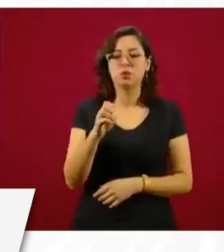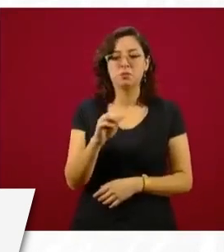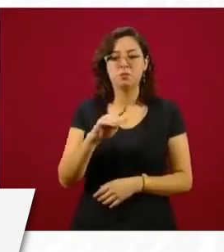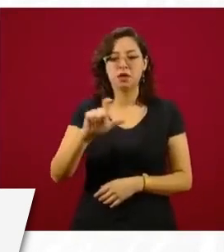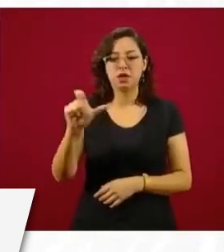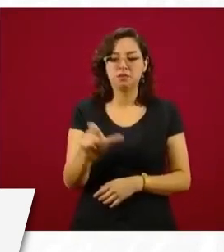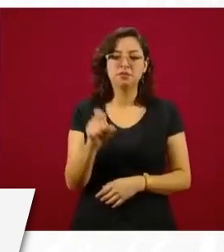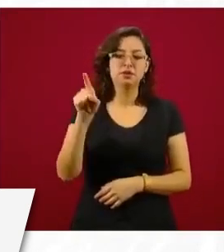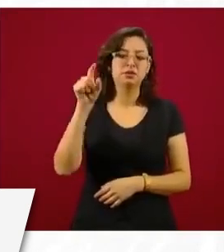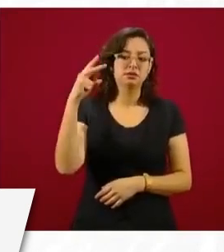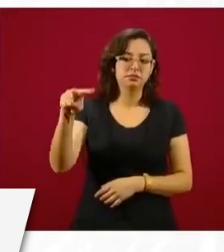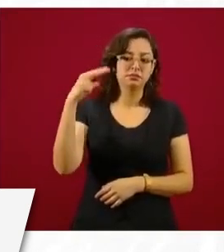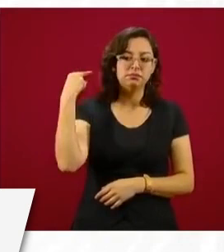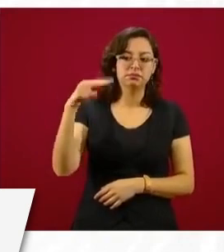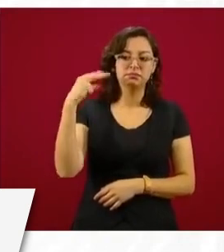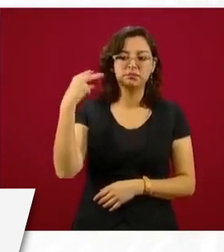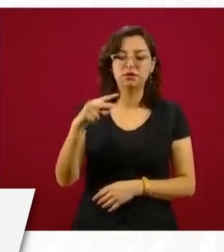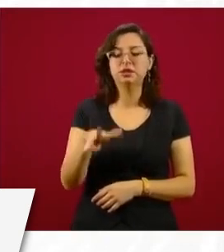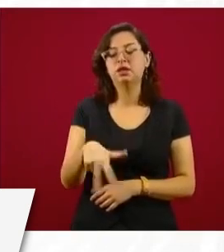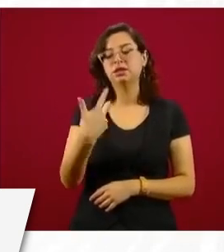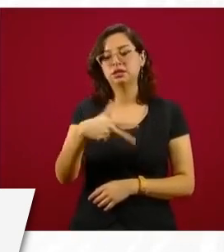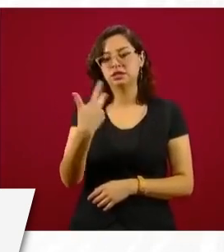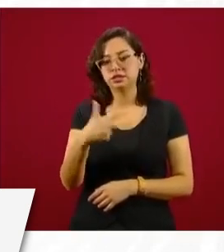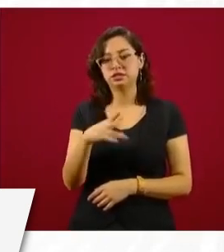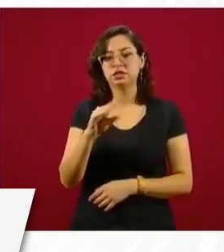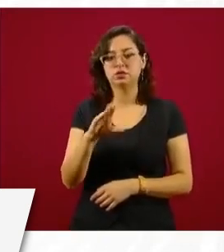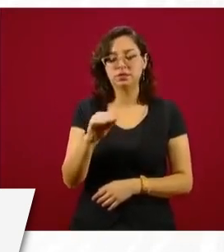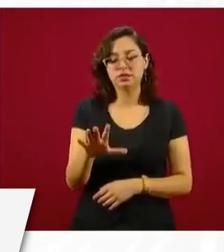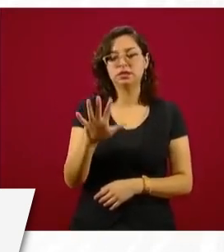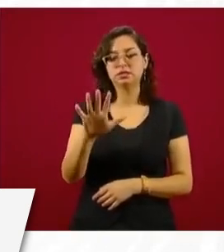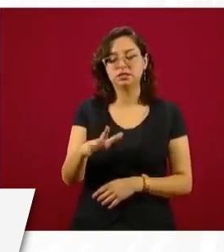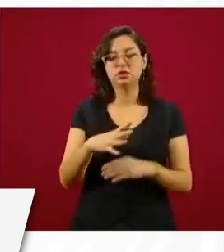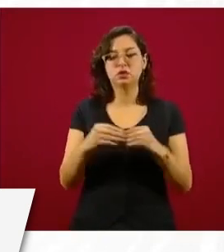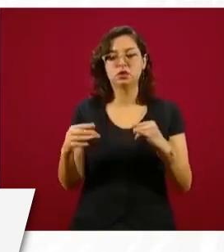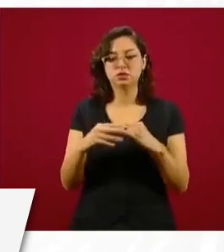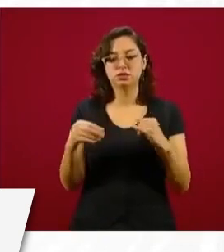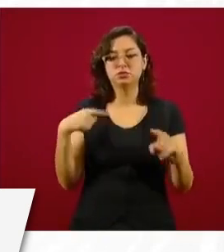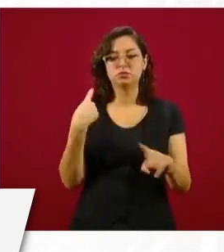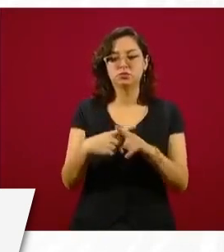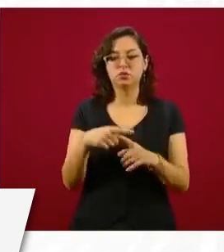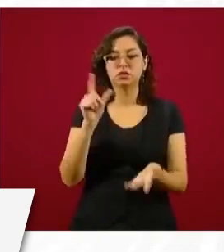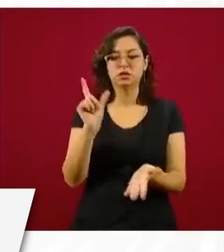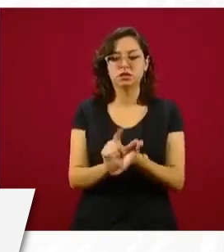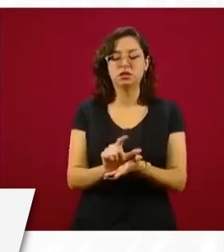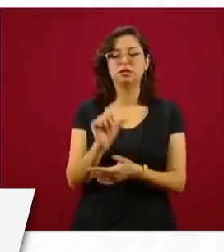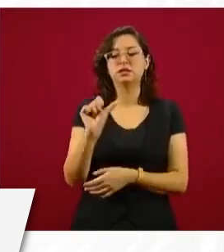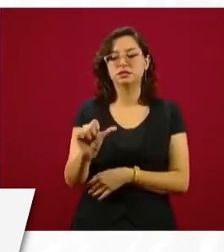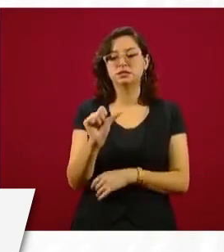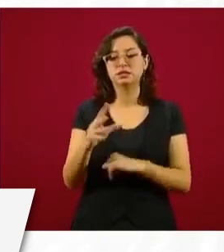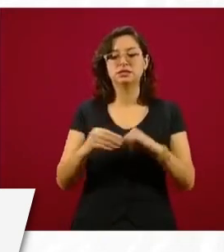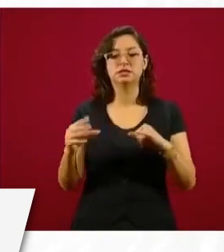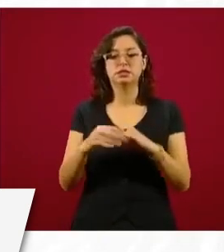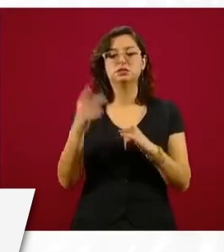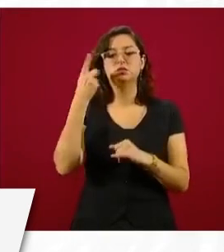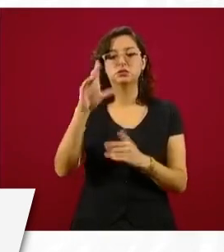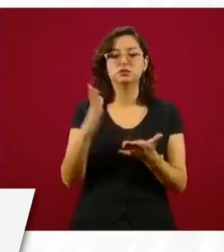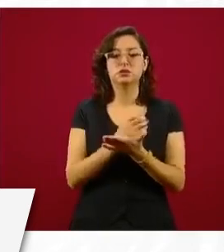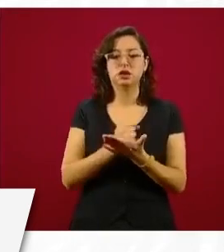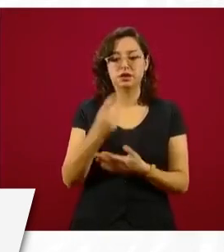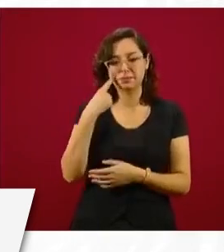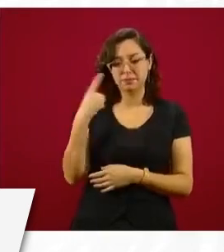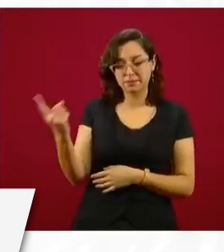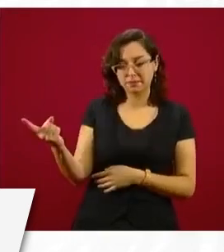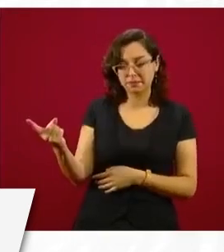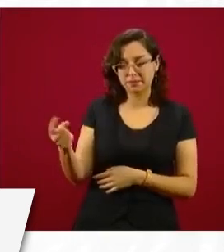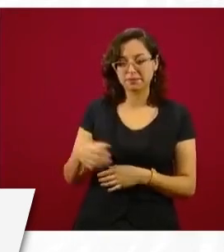Jano, Veracruz, 13 pesos con 95 centavos por litro, 16 centavos de margen.